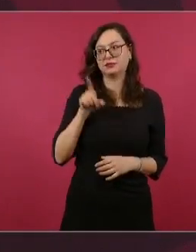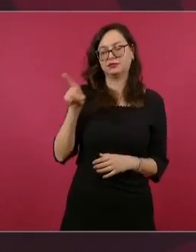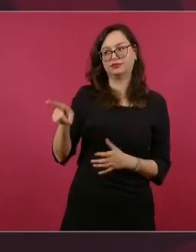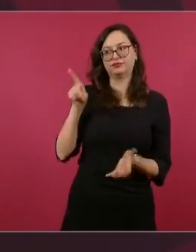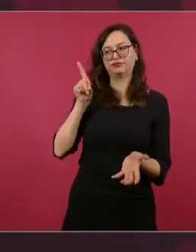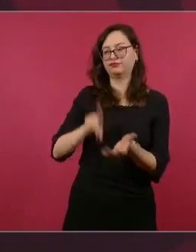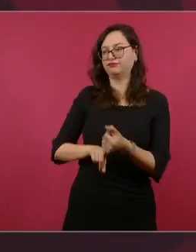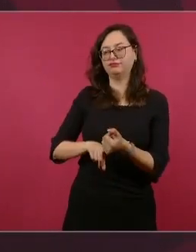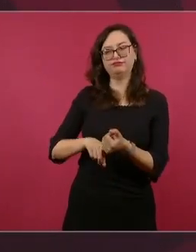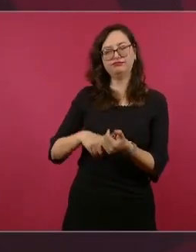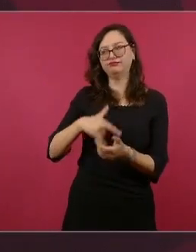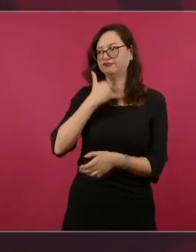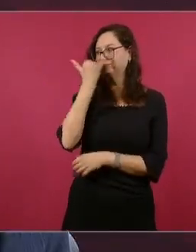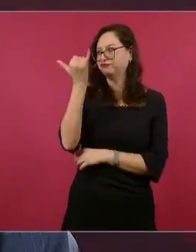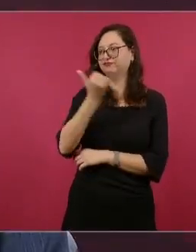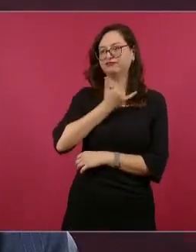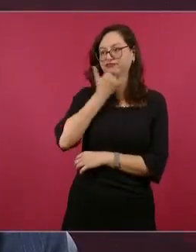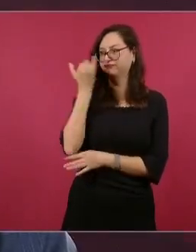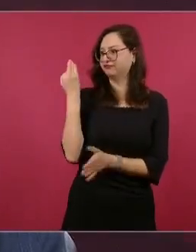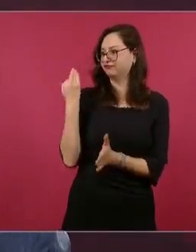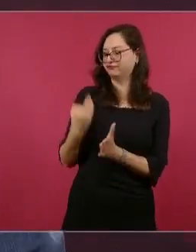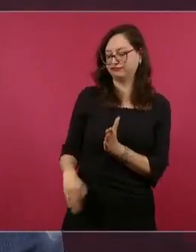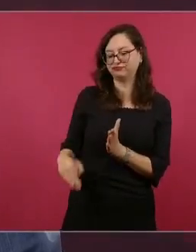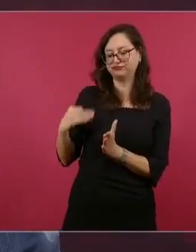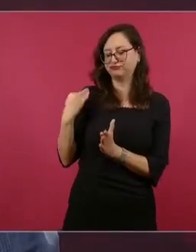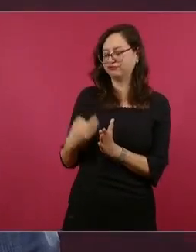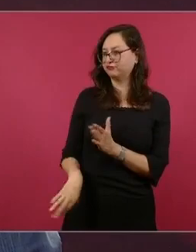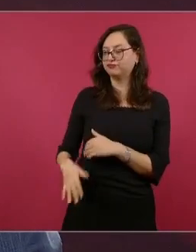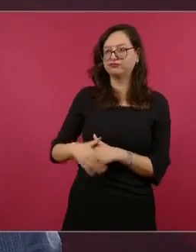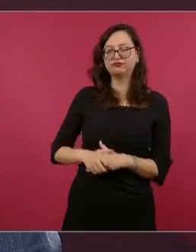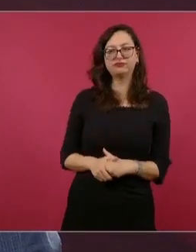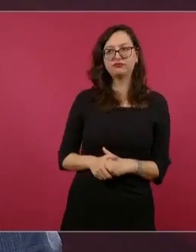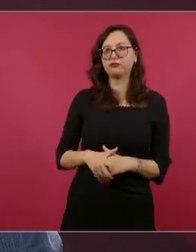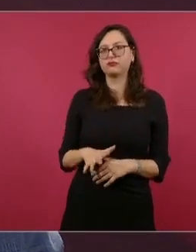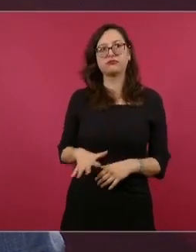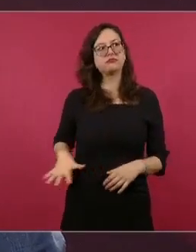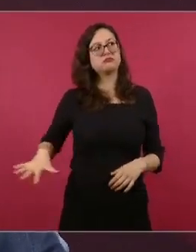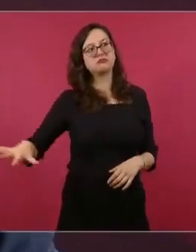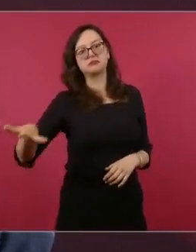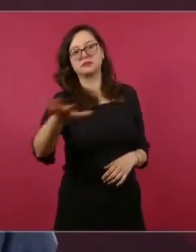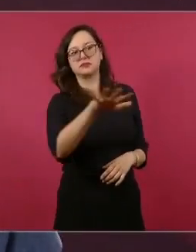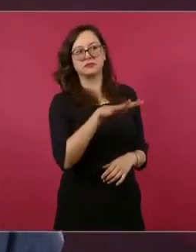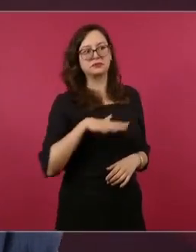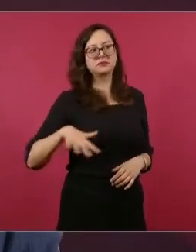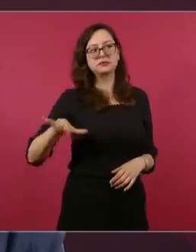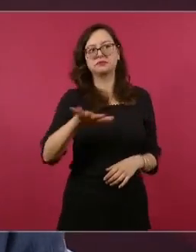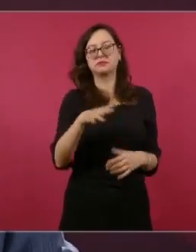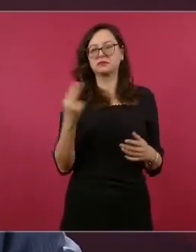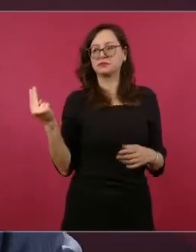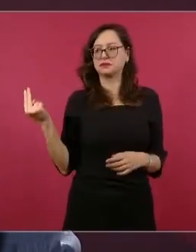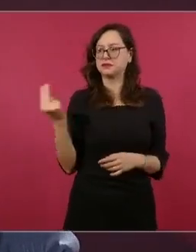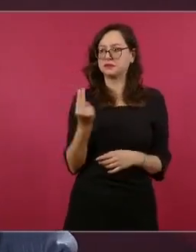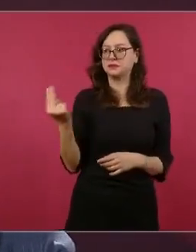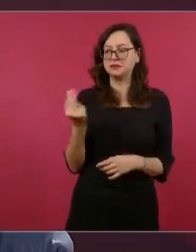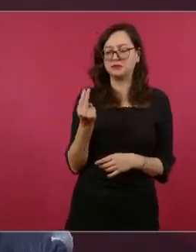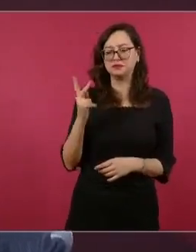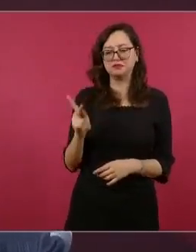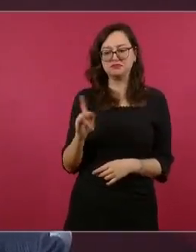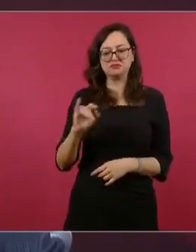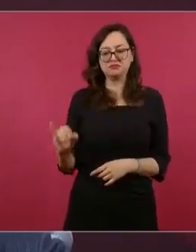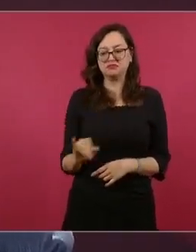para lograr una sociedad mejor en el que haya un poder judicial